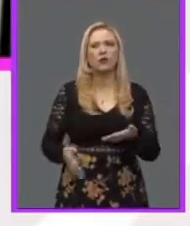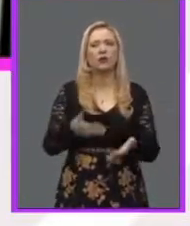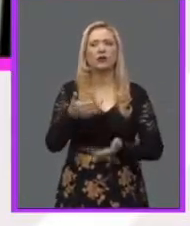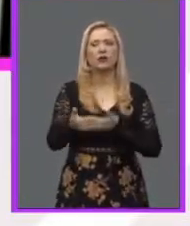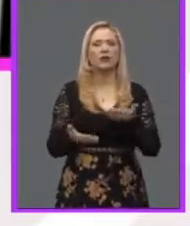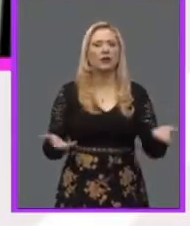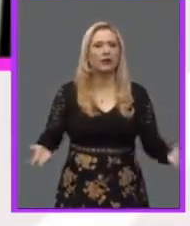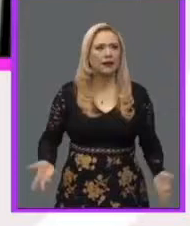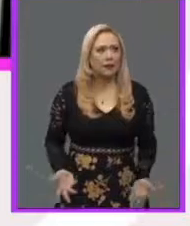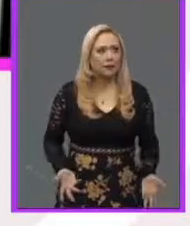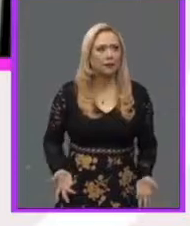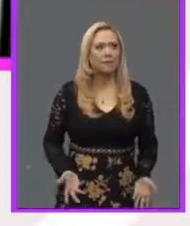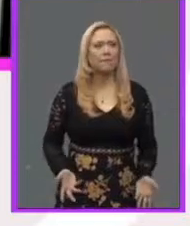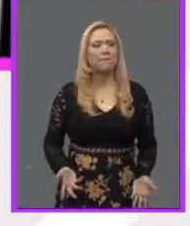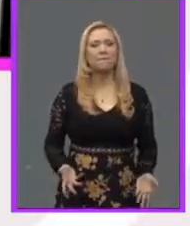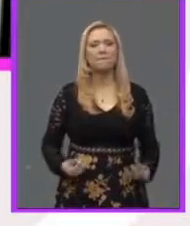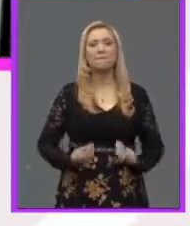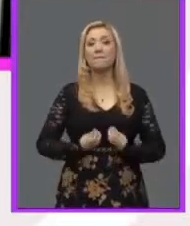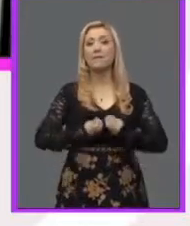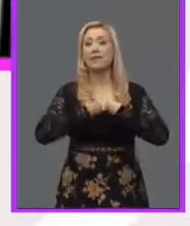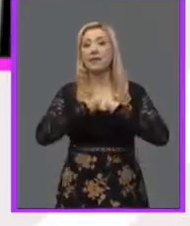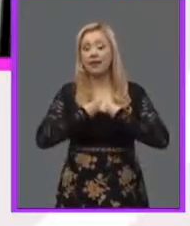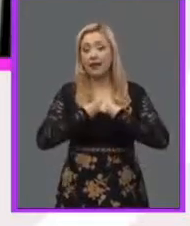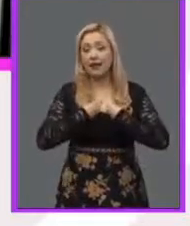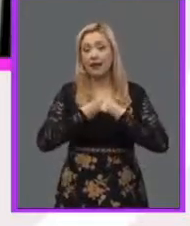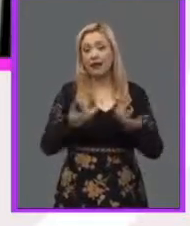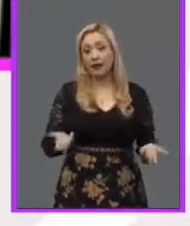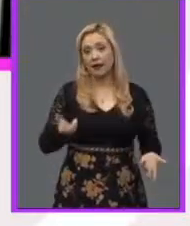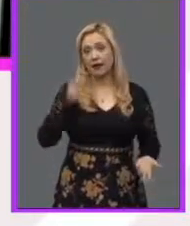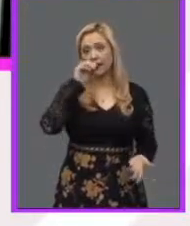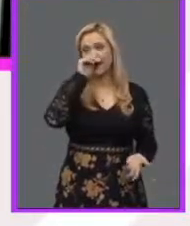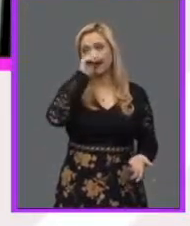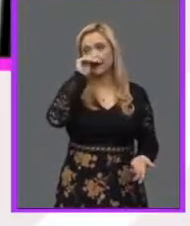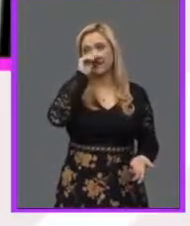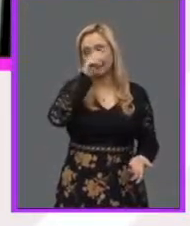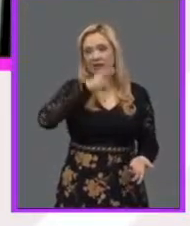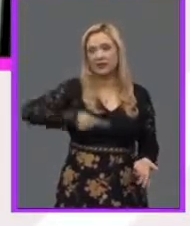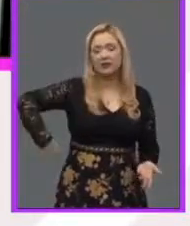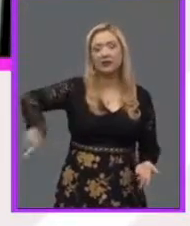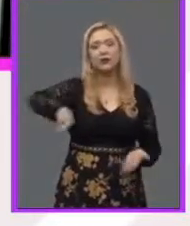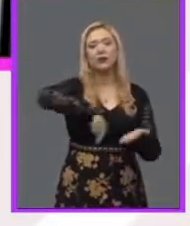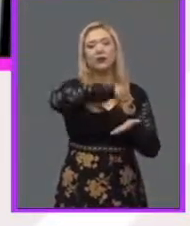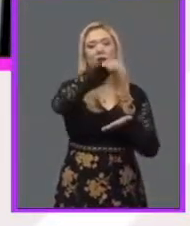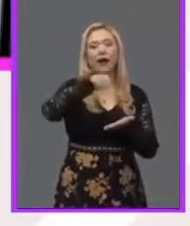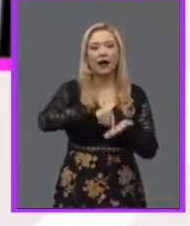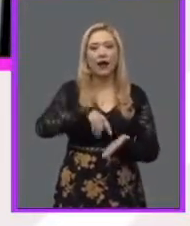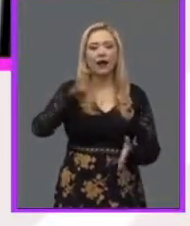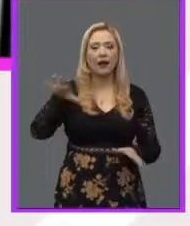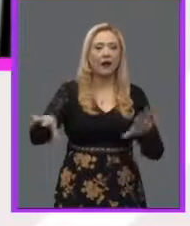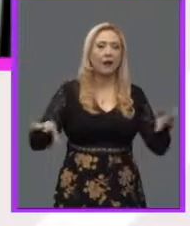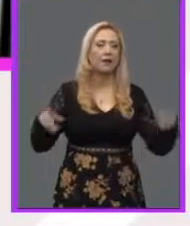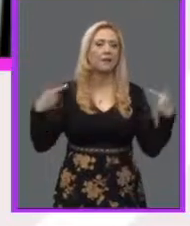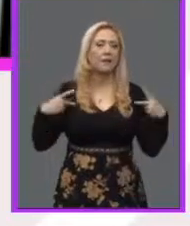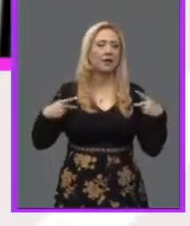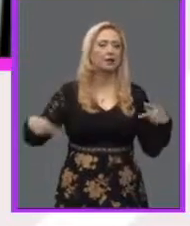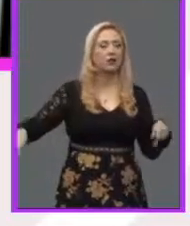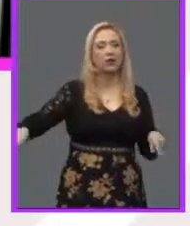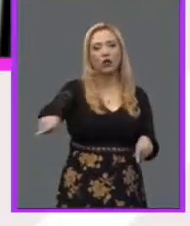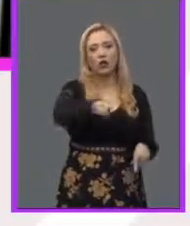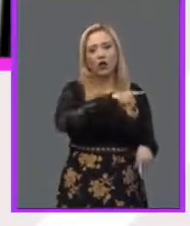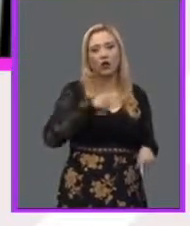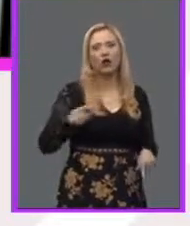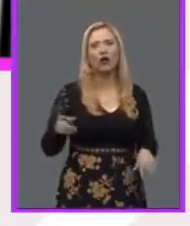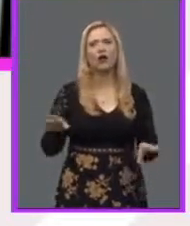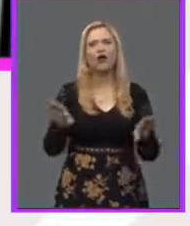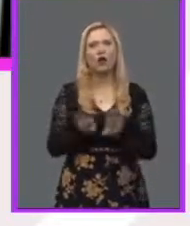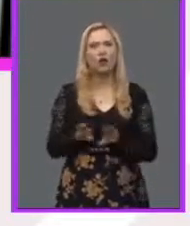realmente pues en la habitabilidad, digamos, de los espacios por parte de las personas racializadas.